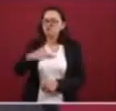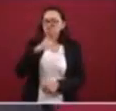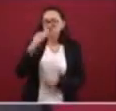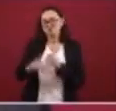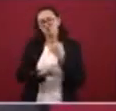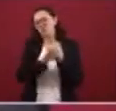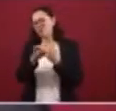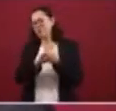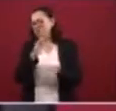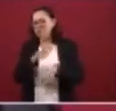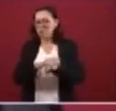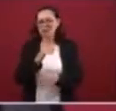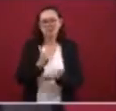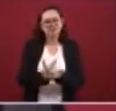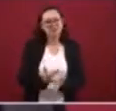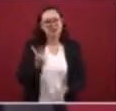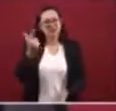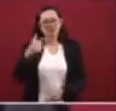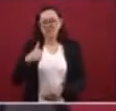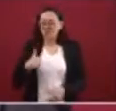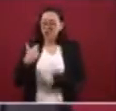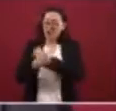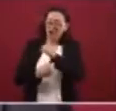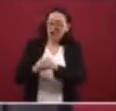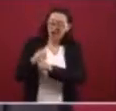¿Qué no dijimos por año